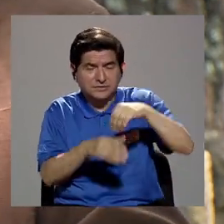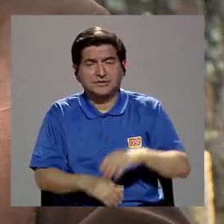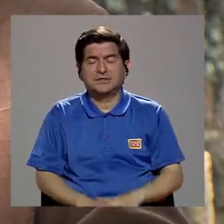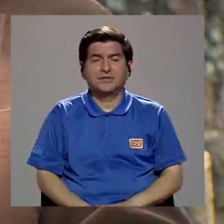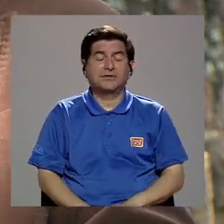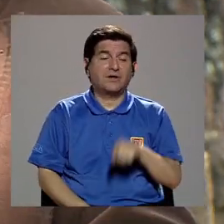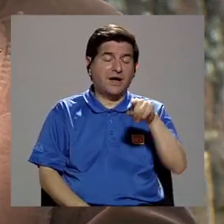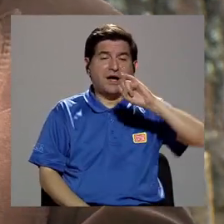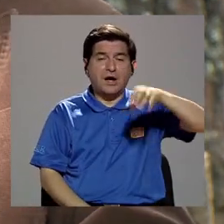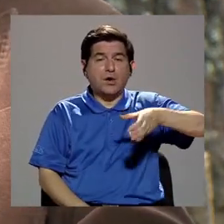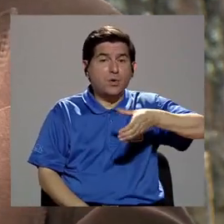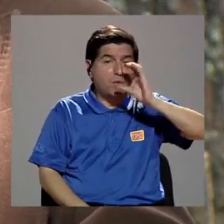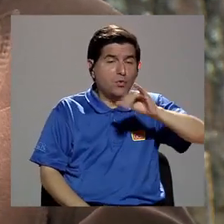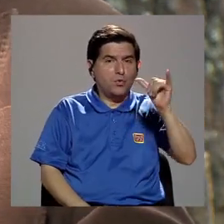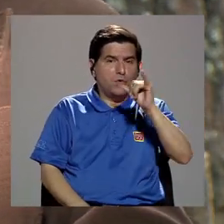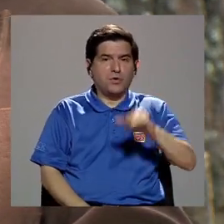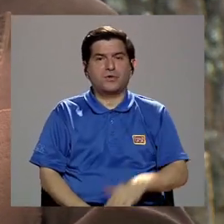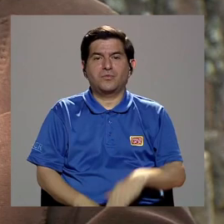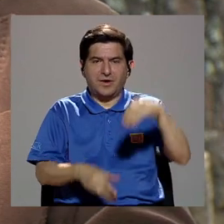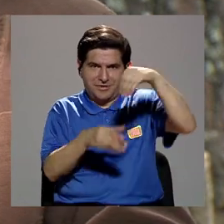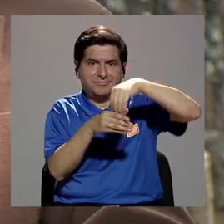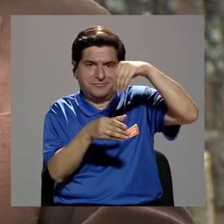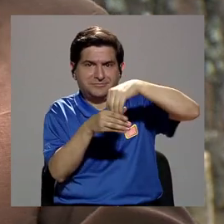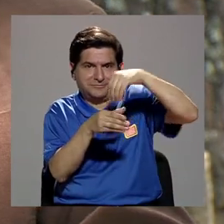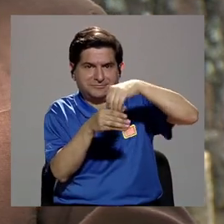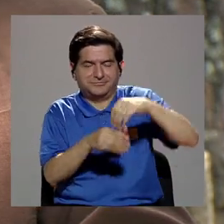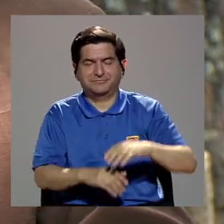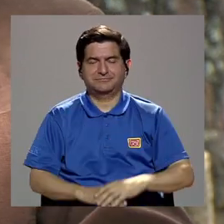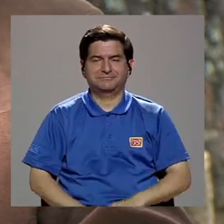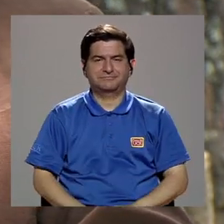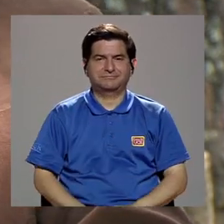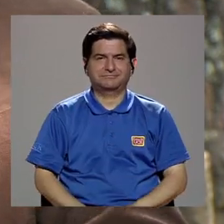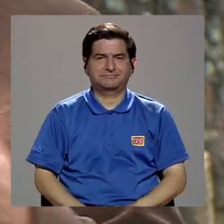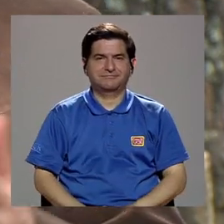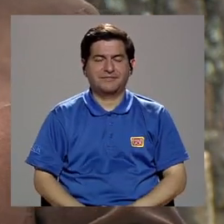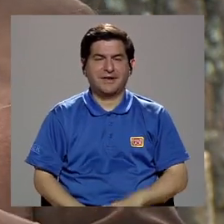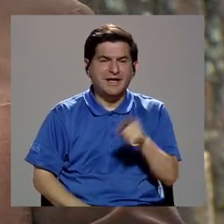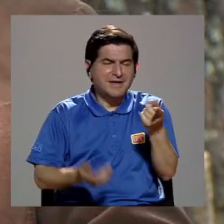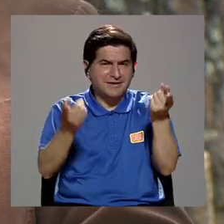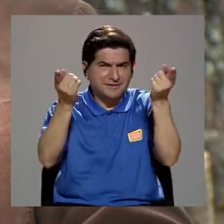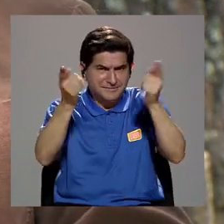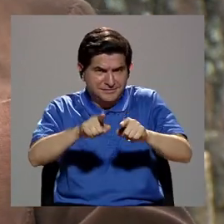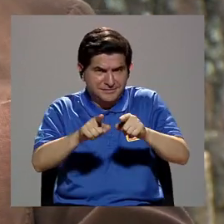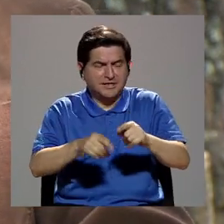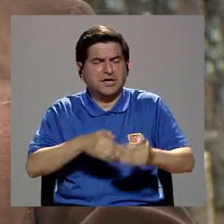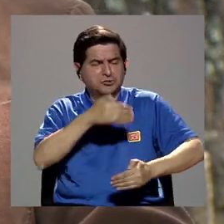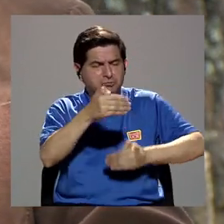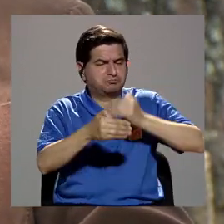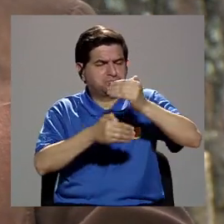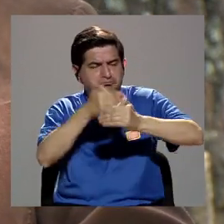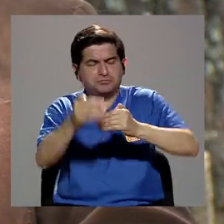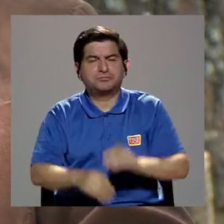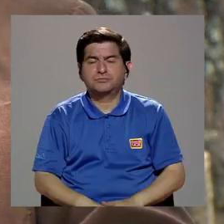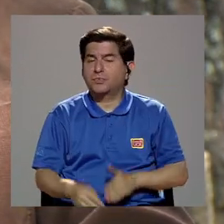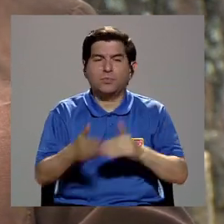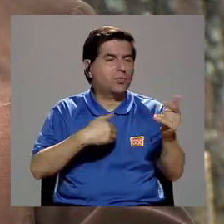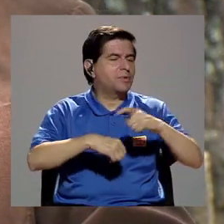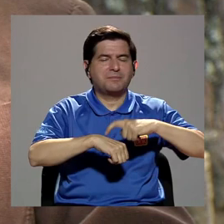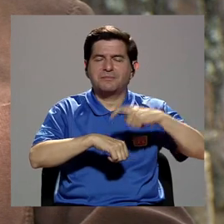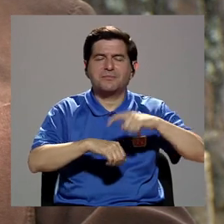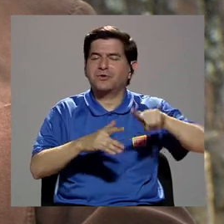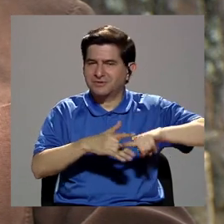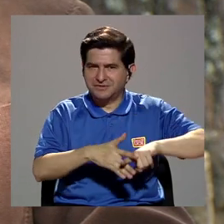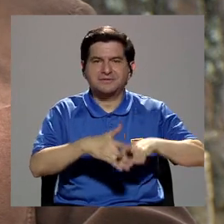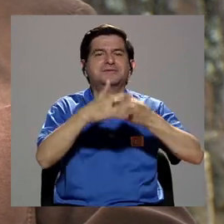fruta, y entonces el jugo que está tomando también tiene fibra de fruta, entonces ahí vas eventualmente. Así que en cualquier